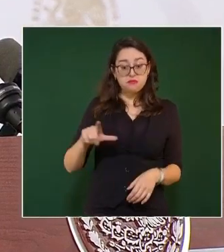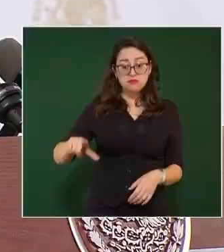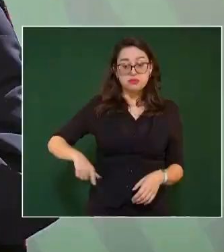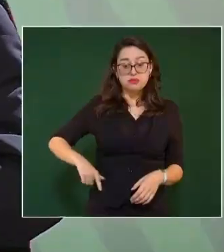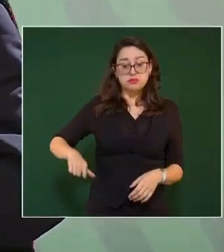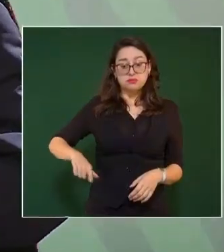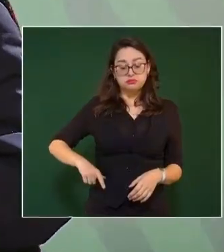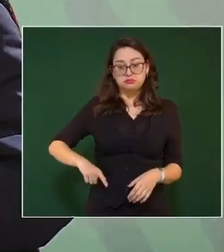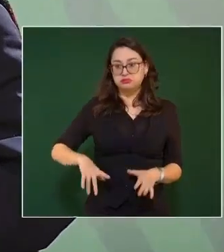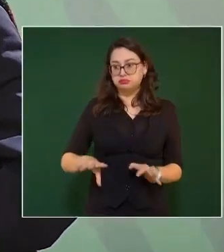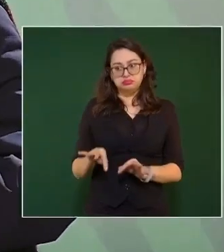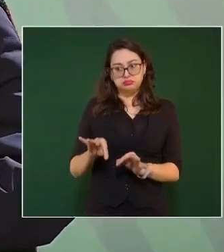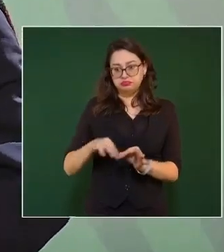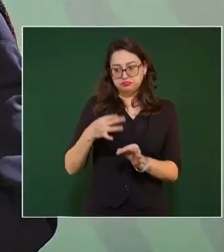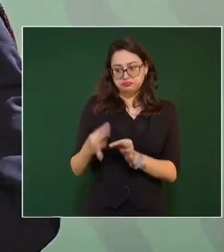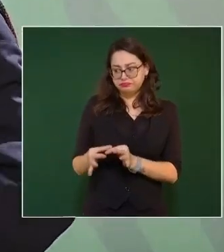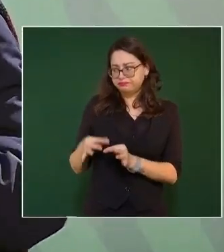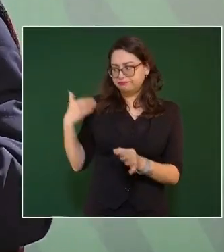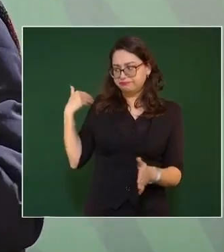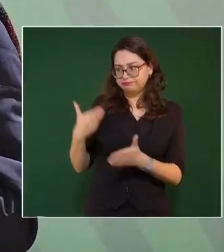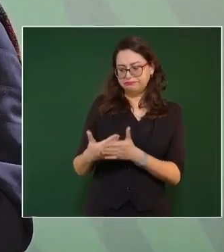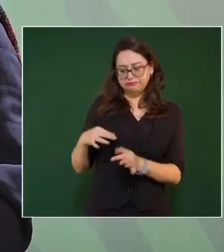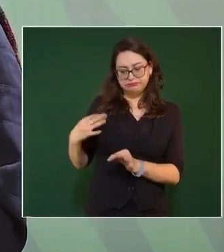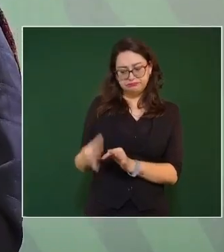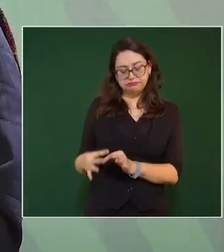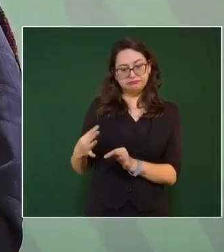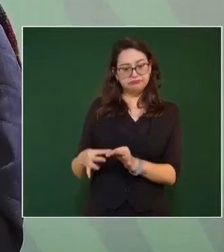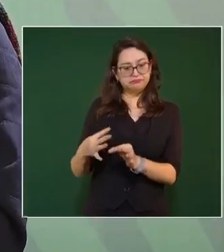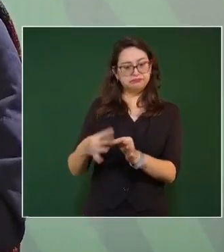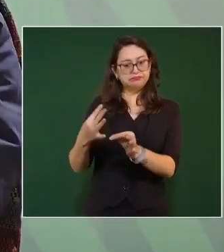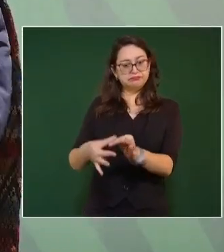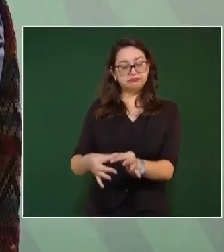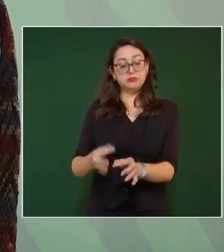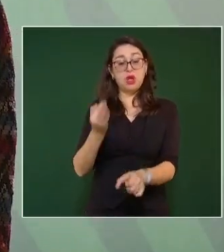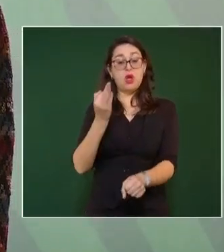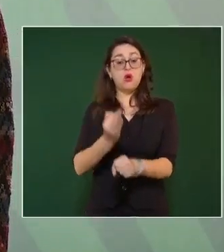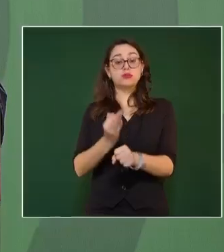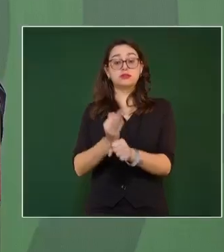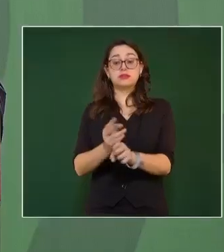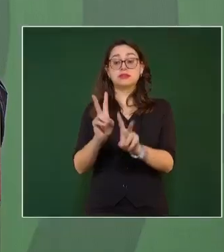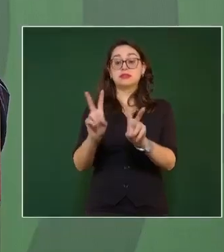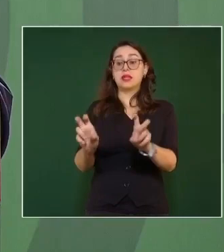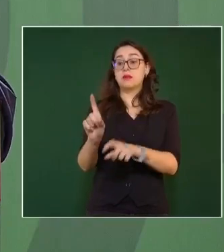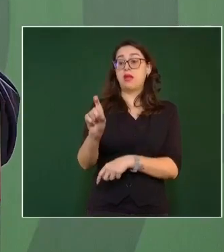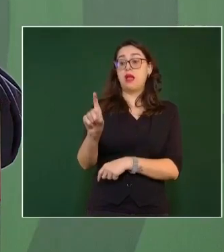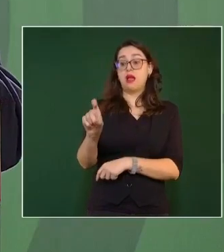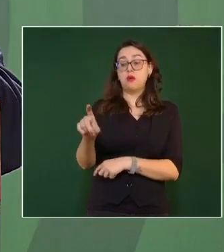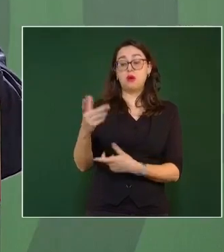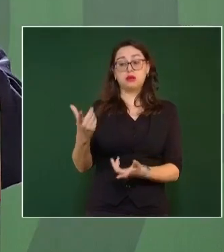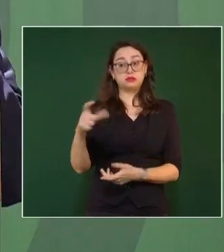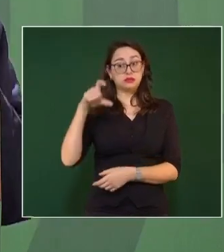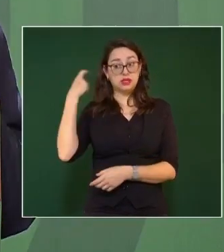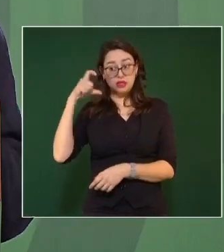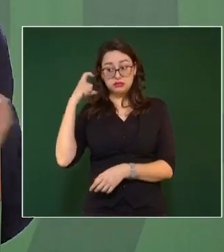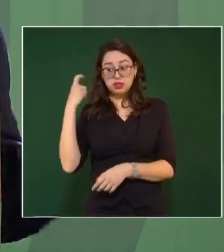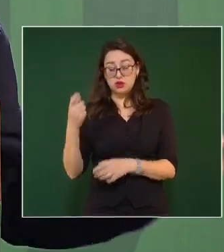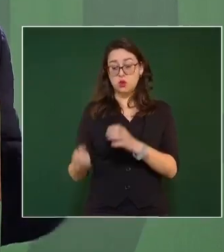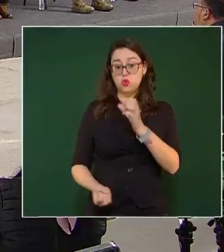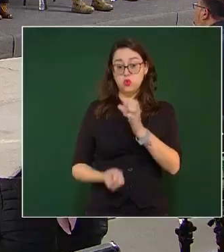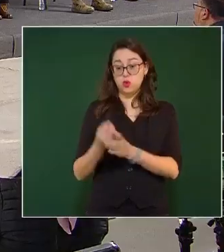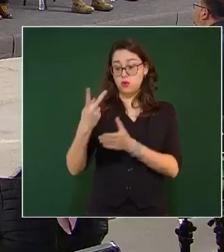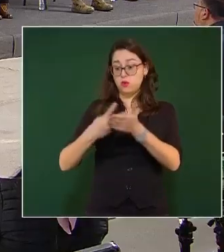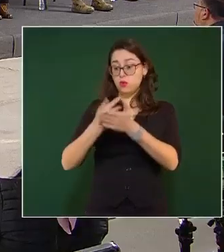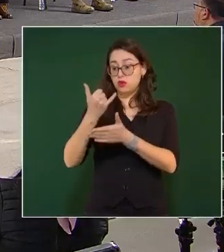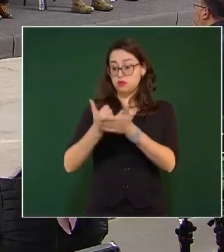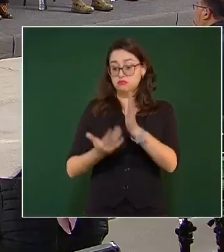esto del agua en Querétaro, pues a lo mejor no lo vamos a ver. Mauricio